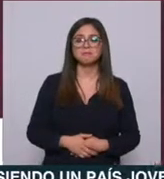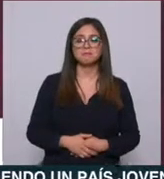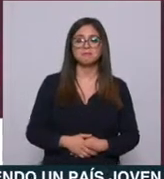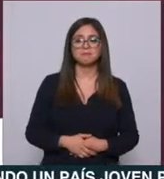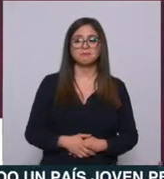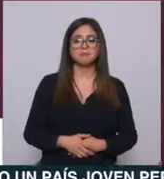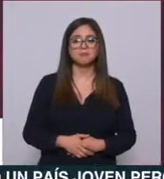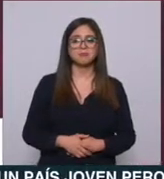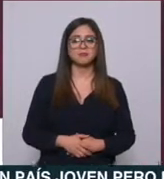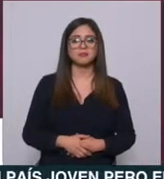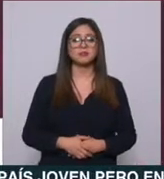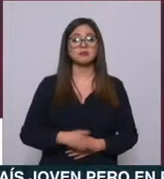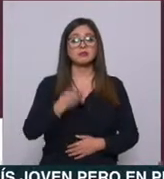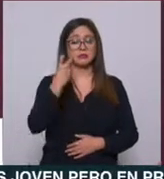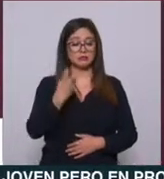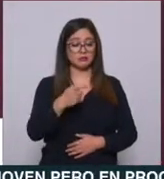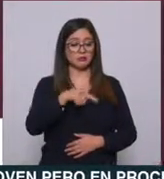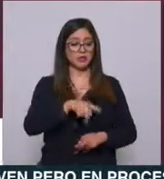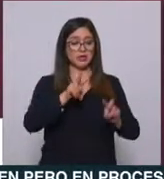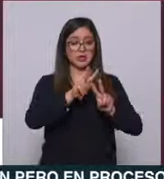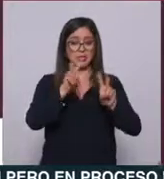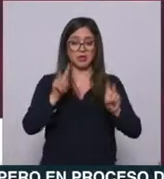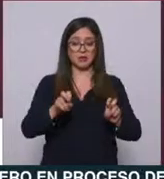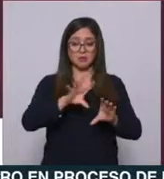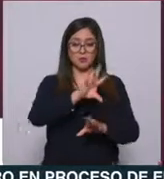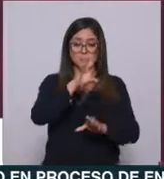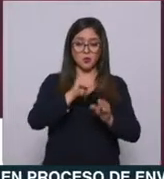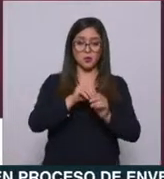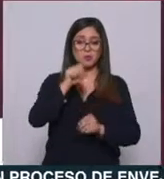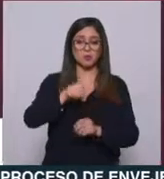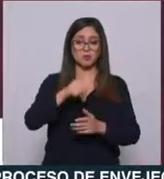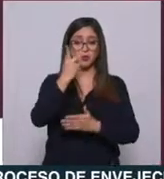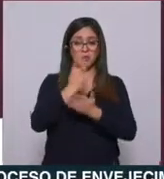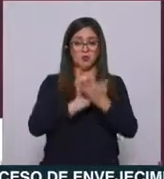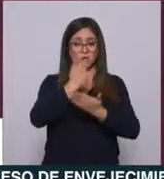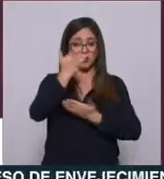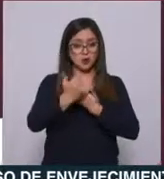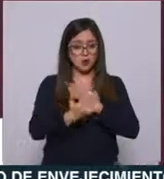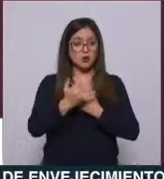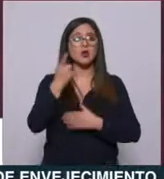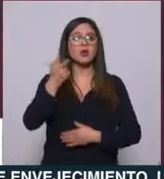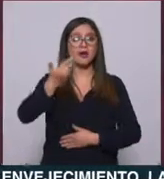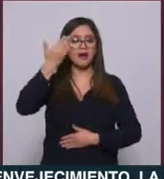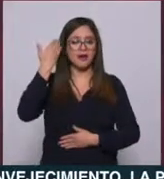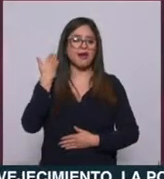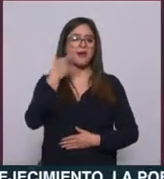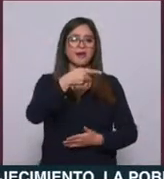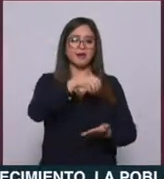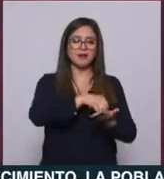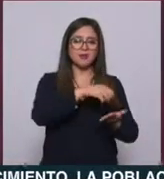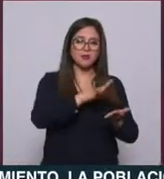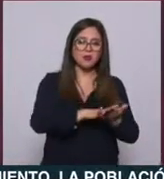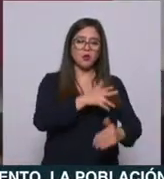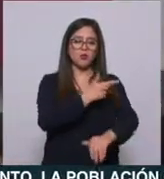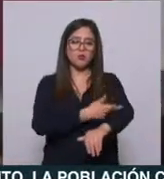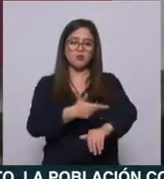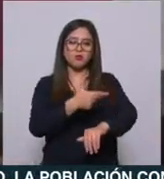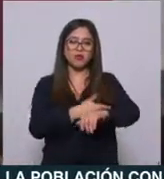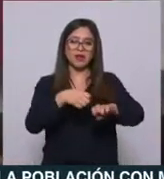temas relacionados con el proyecto. Esto también era parte de lo que se pedía en las bases de